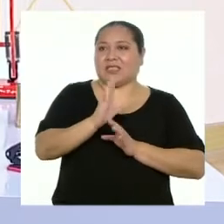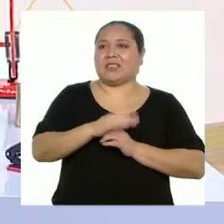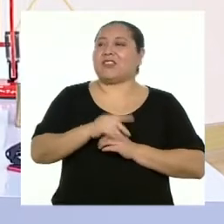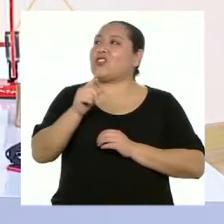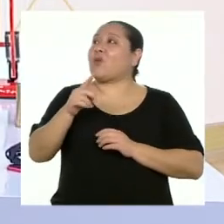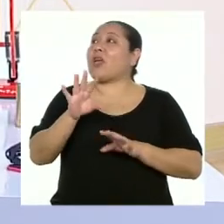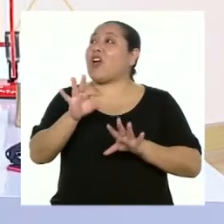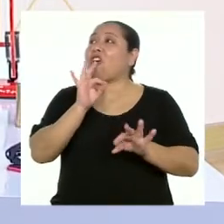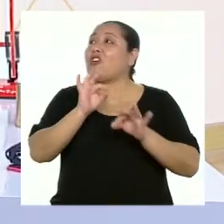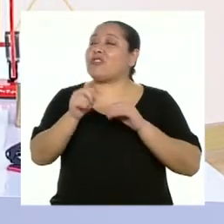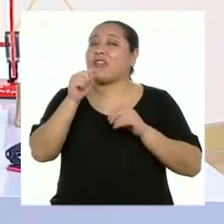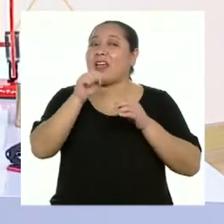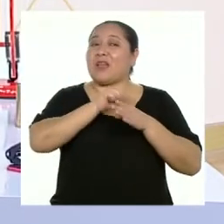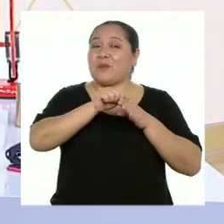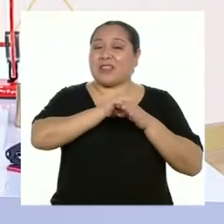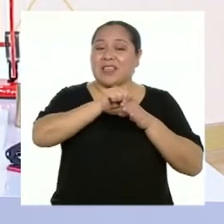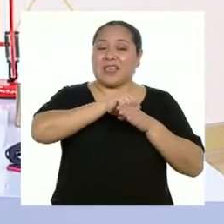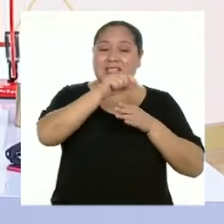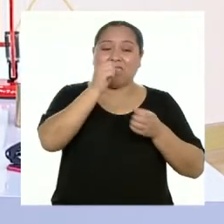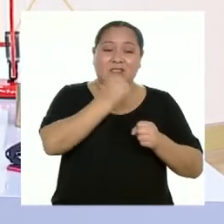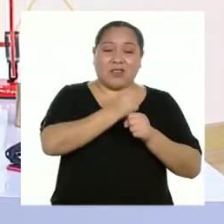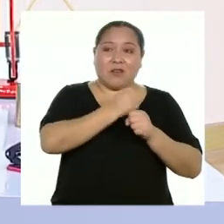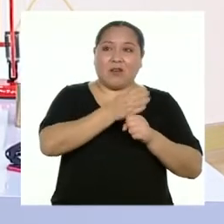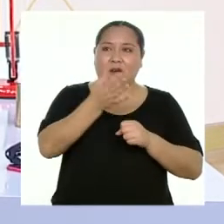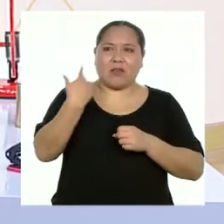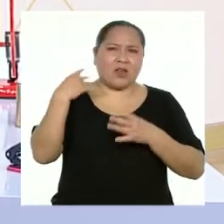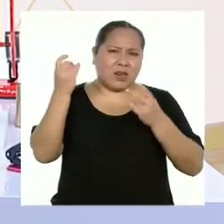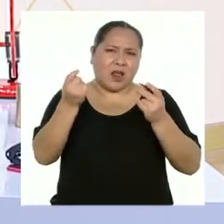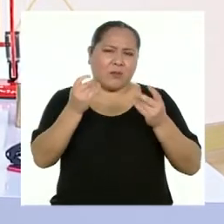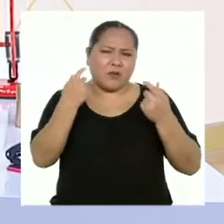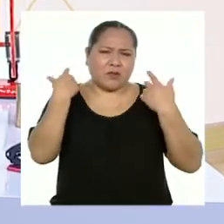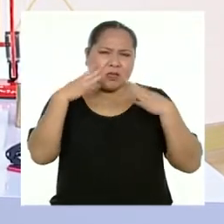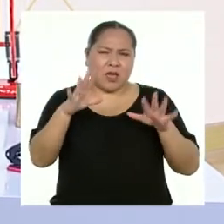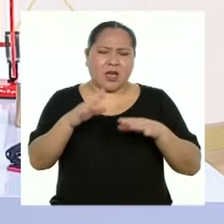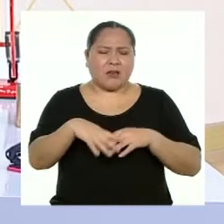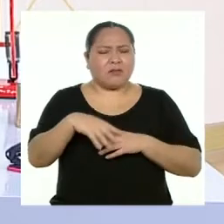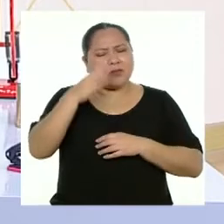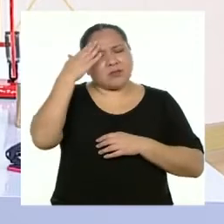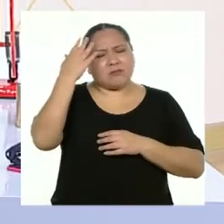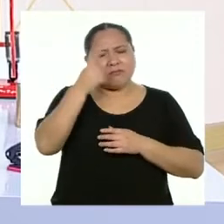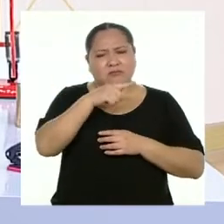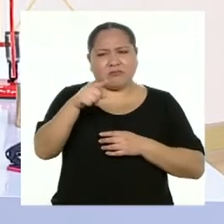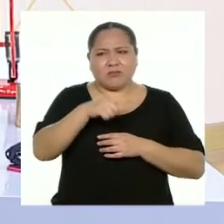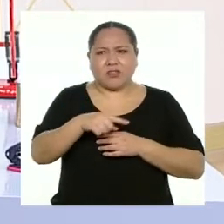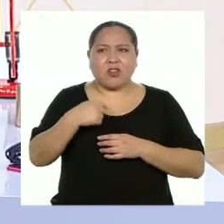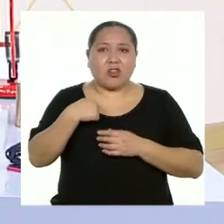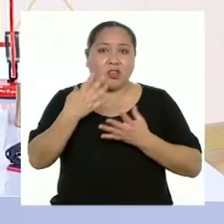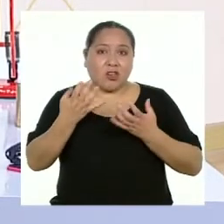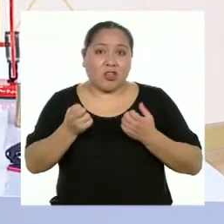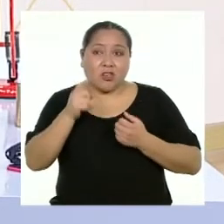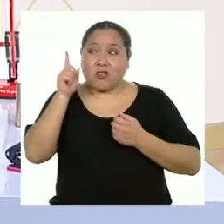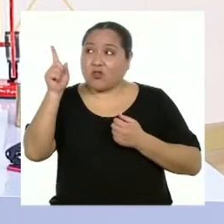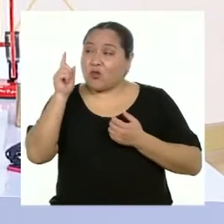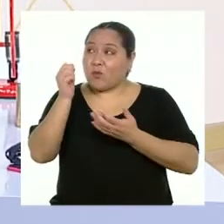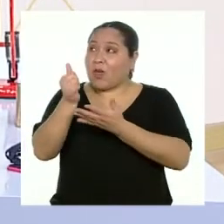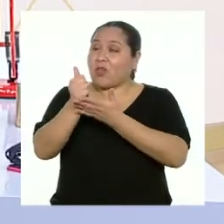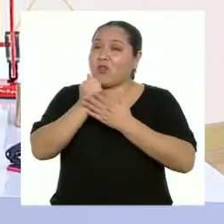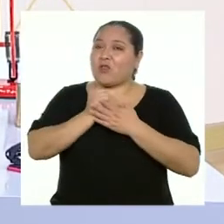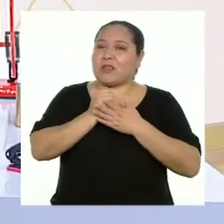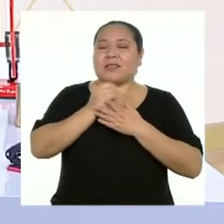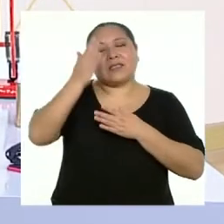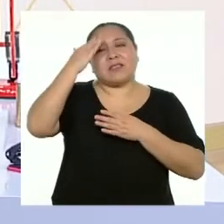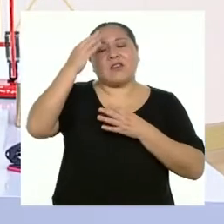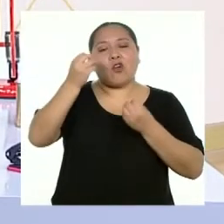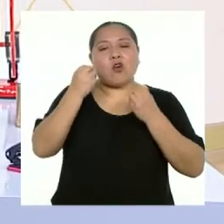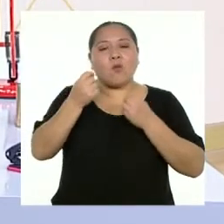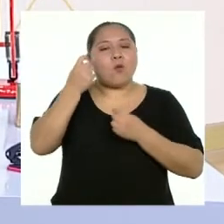el ejercicio en el que estábamos trabajando antes. Rapidito, porque más allá de calcular, lo que quiero es que me ayudes, sobre todo a saber